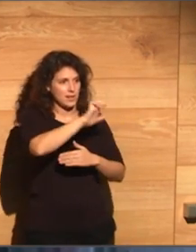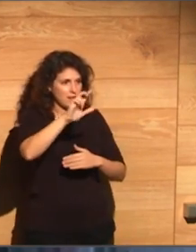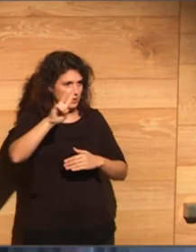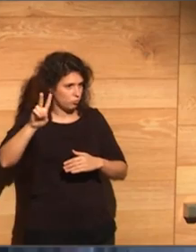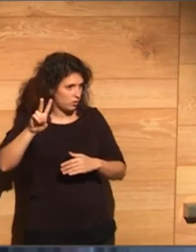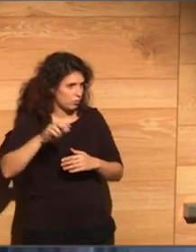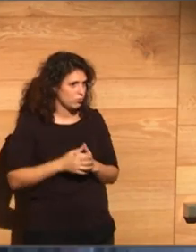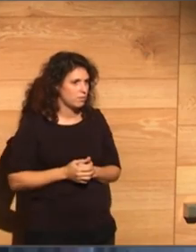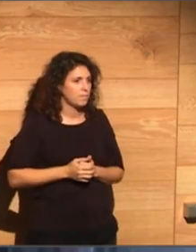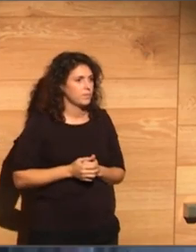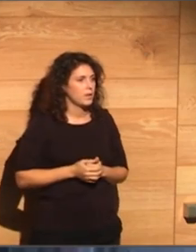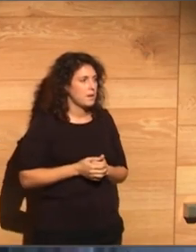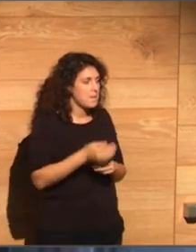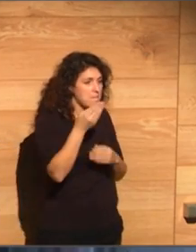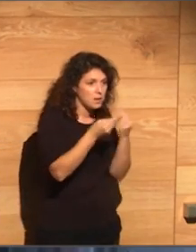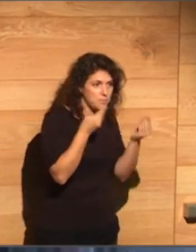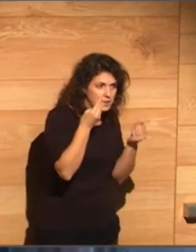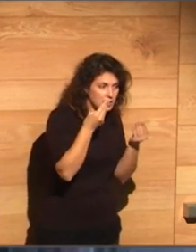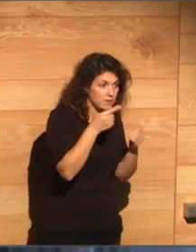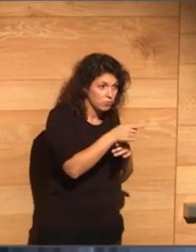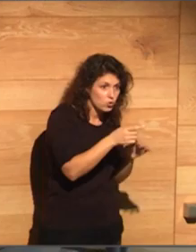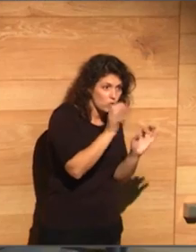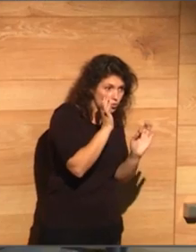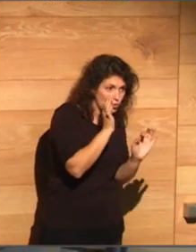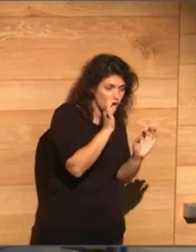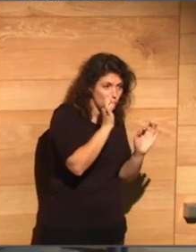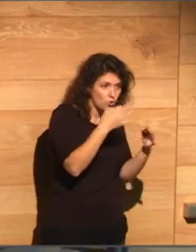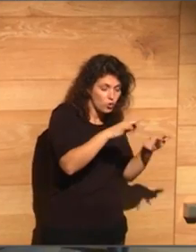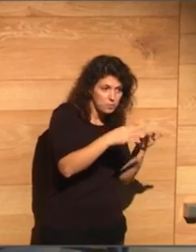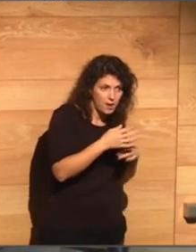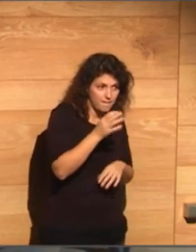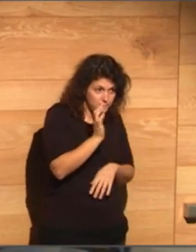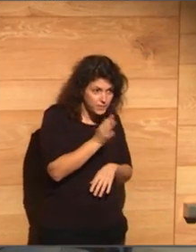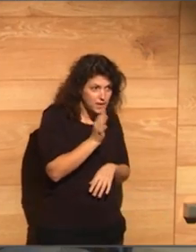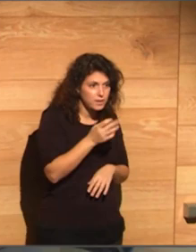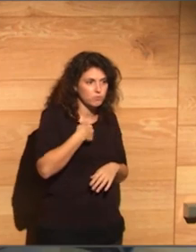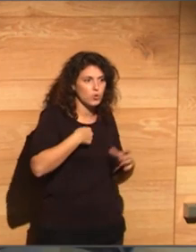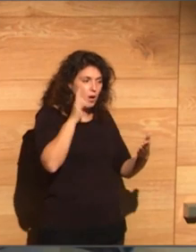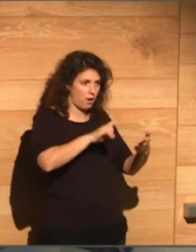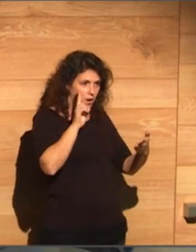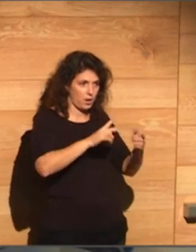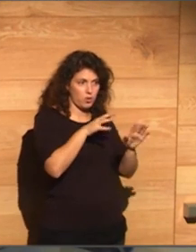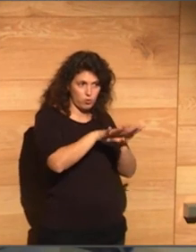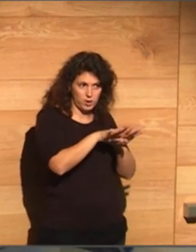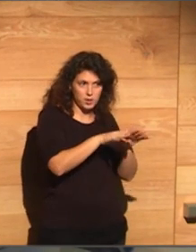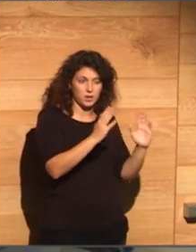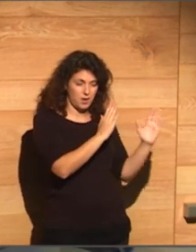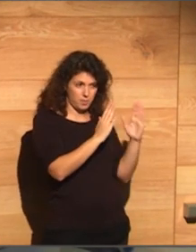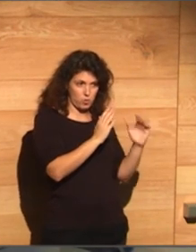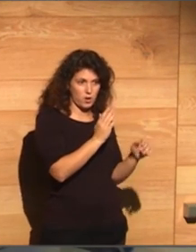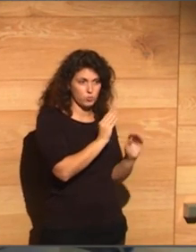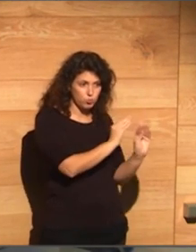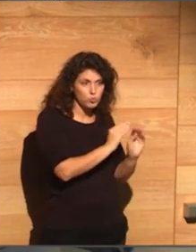trilogía, ¿no? Pero ¿os parece normal esto? Quiero decir que, de verdad, o sea, yo he leído las críticas de la época. Sí, a mí me parece